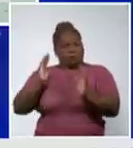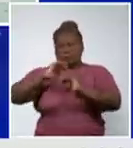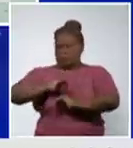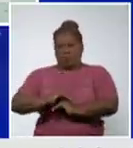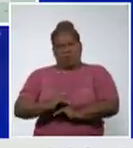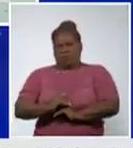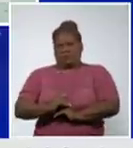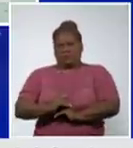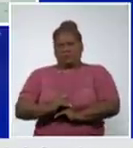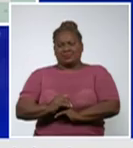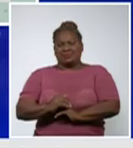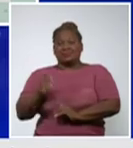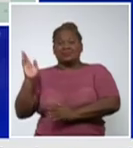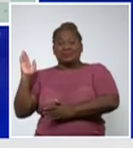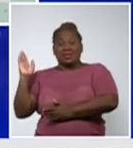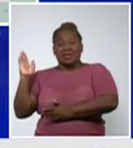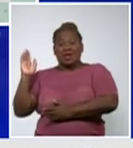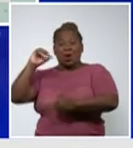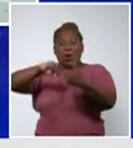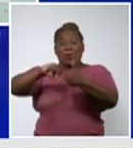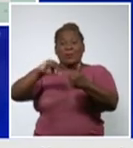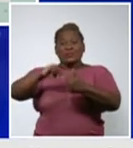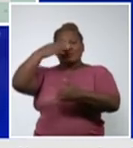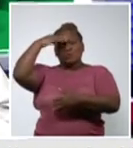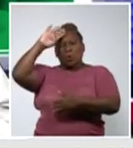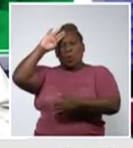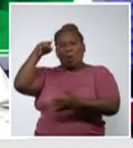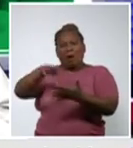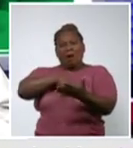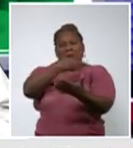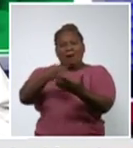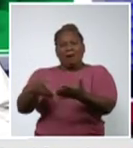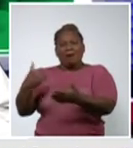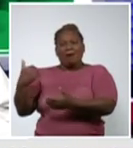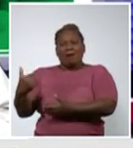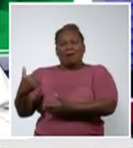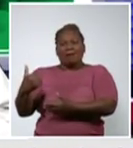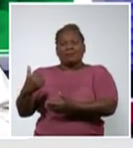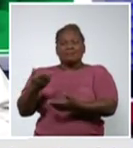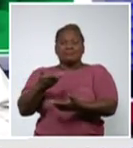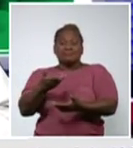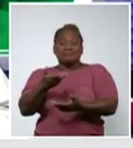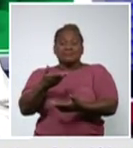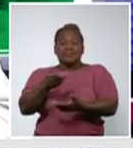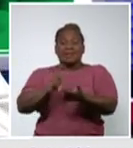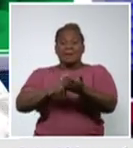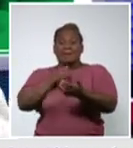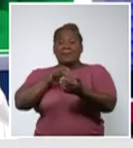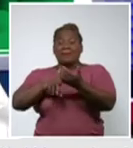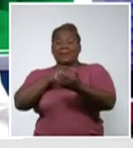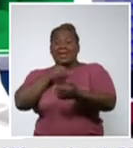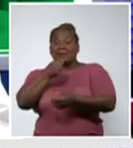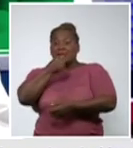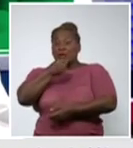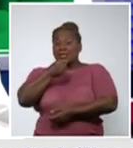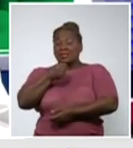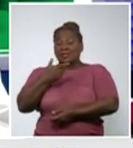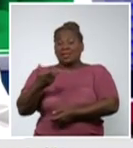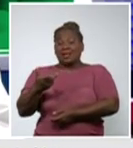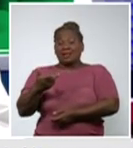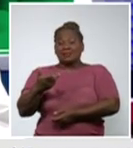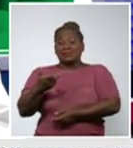el comportamiento en Cuba. Sí. Pepe, realmente todavía